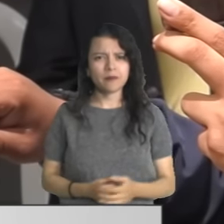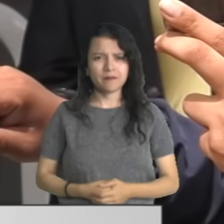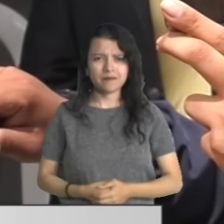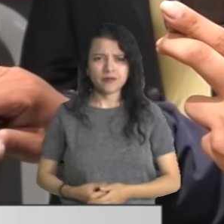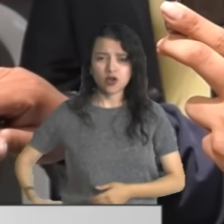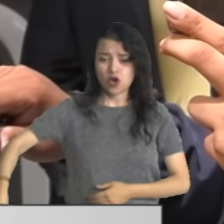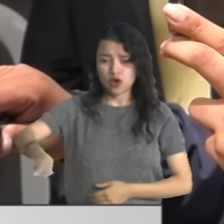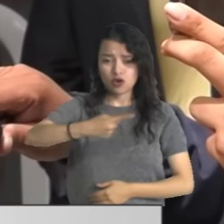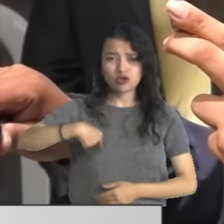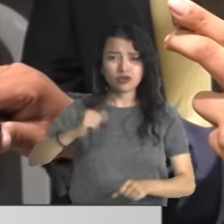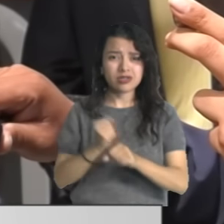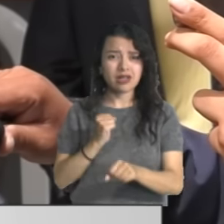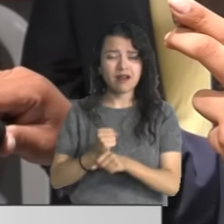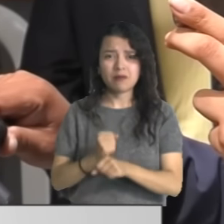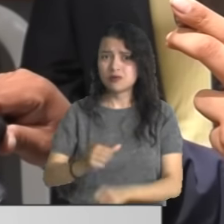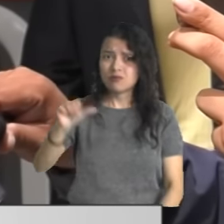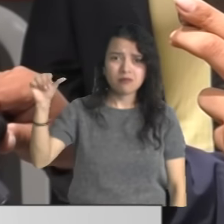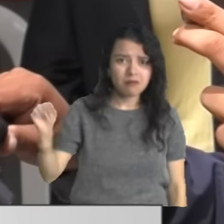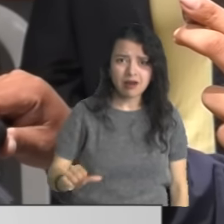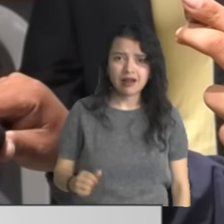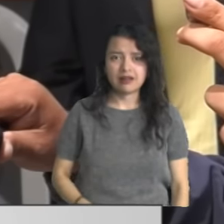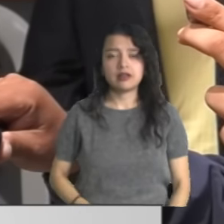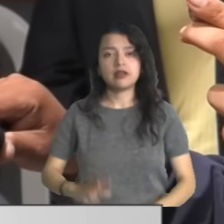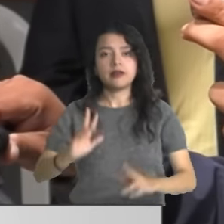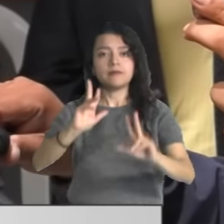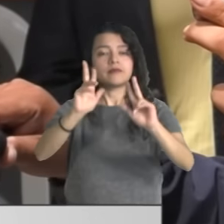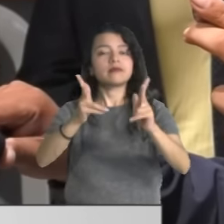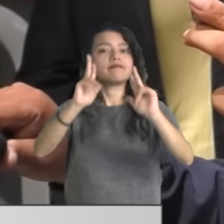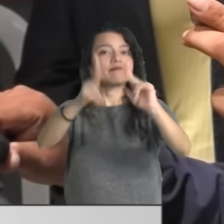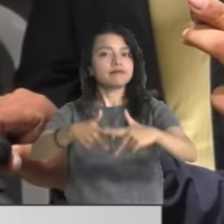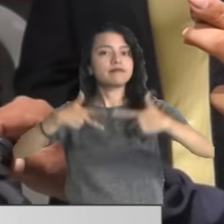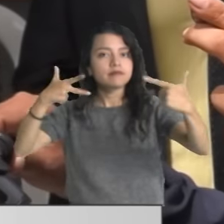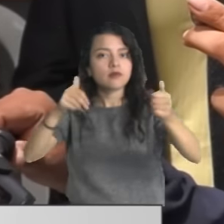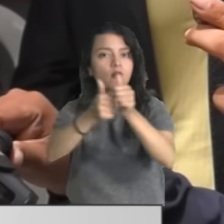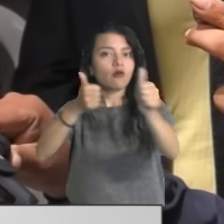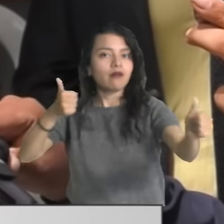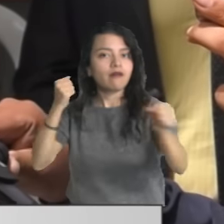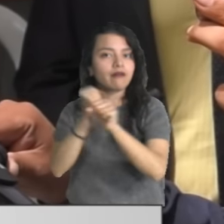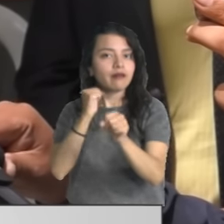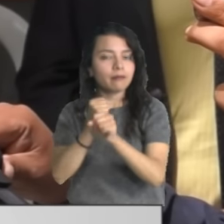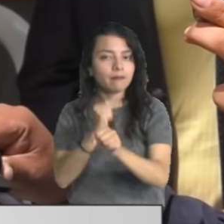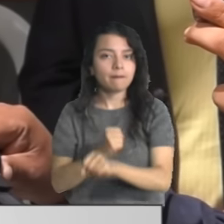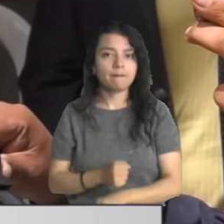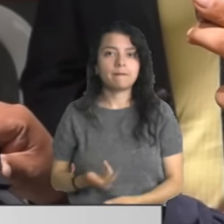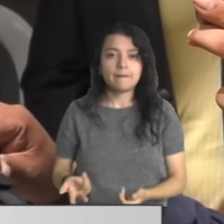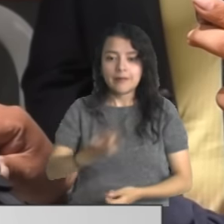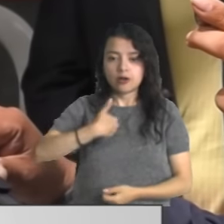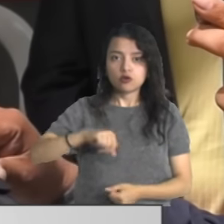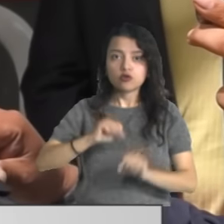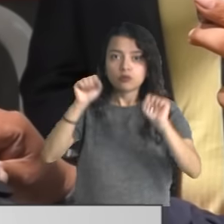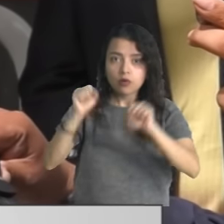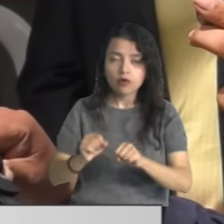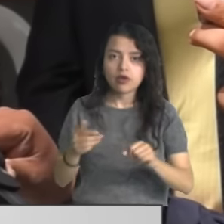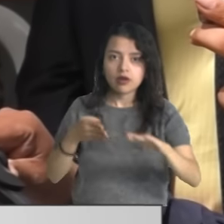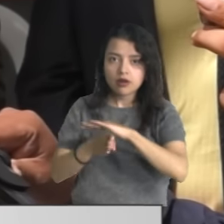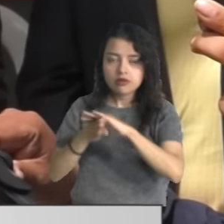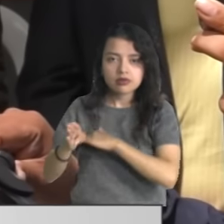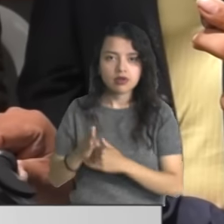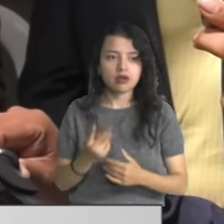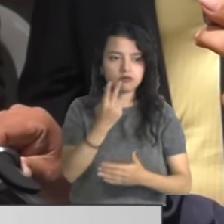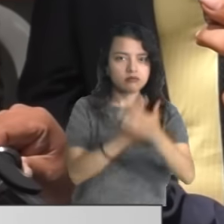el teletrabajo para los servidores públicos del Ministerio del Trabajo, como las condiciones de seguridad y salud en el